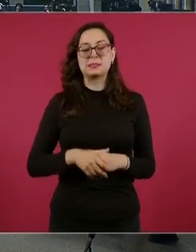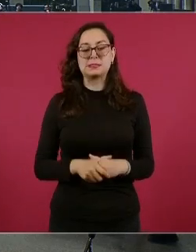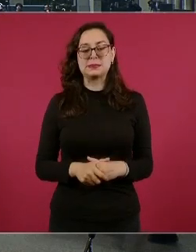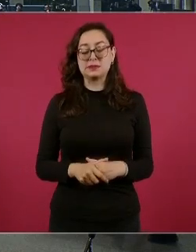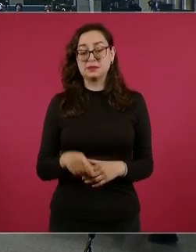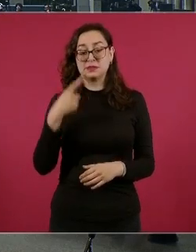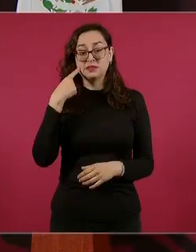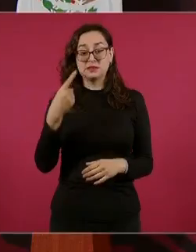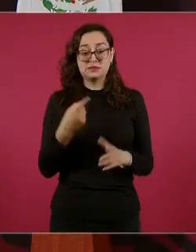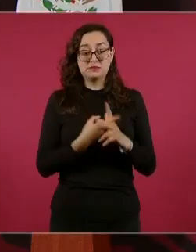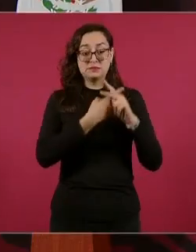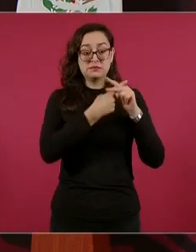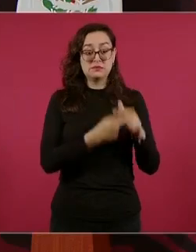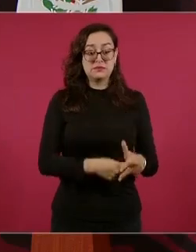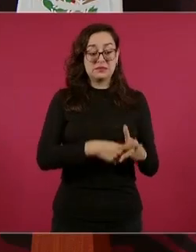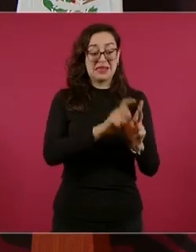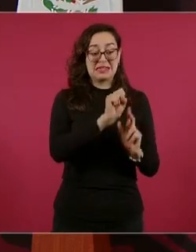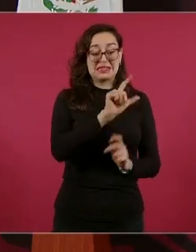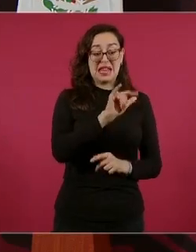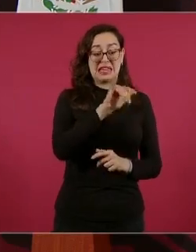Salinas.